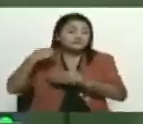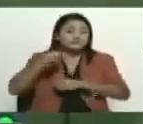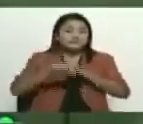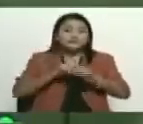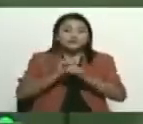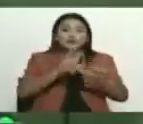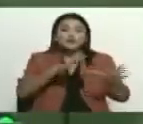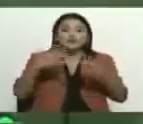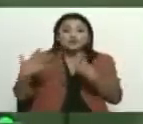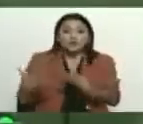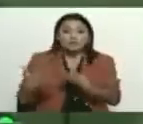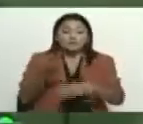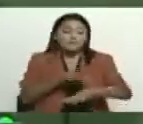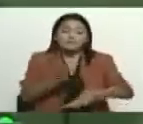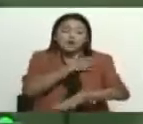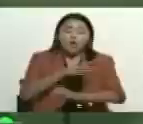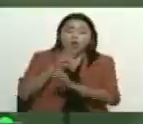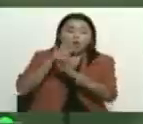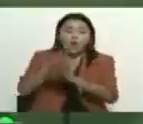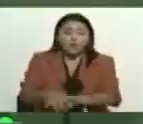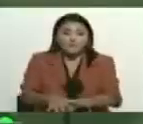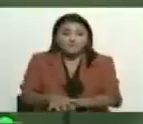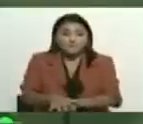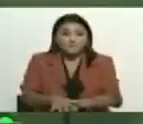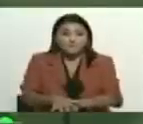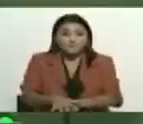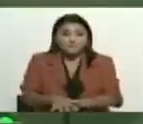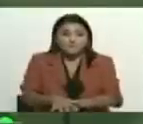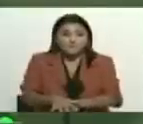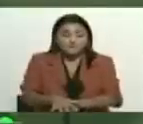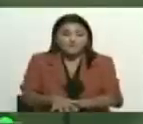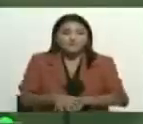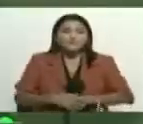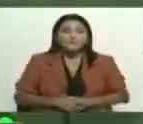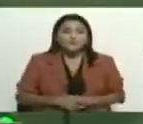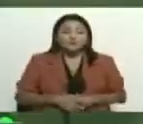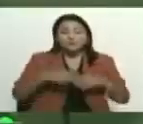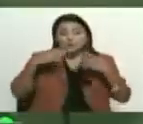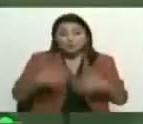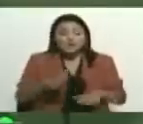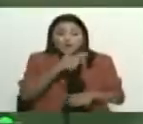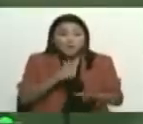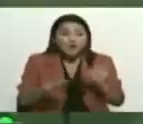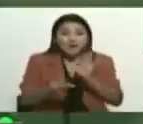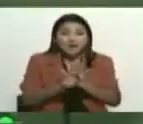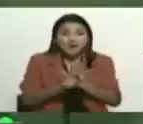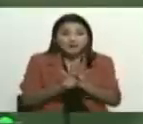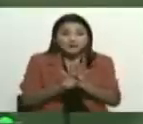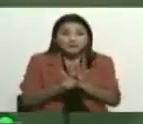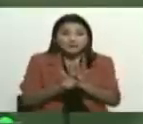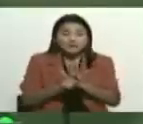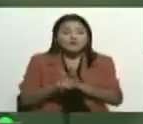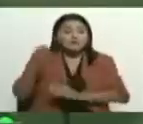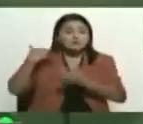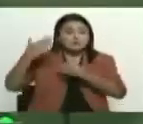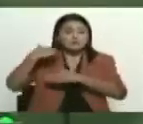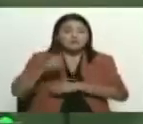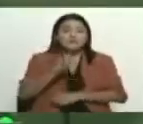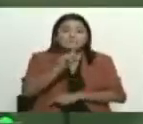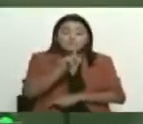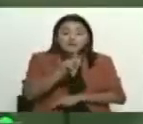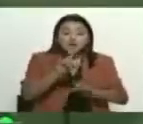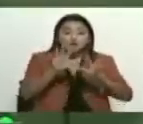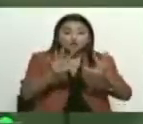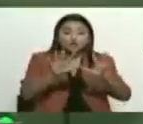siglo XIX. La agresión imperialista fue impuesta de manera fraudulenta por las potencias de la época en